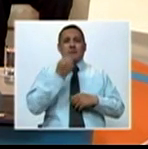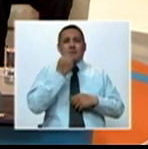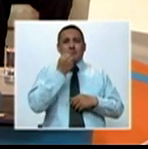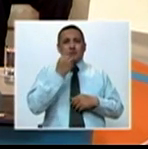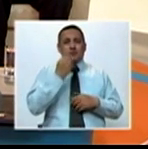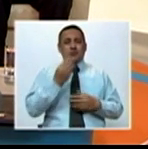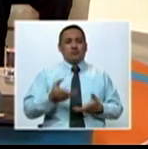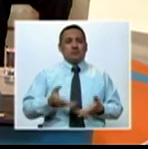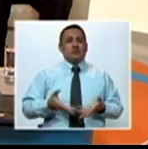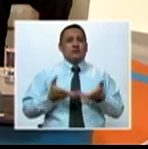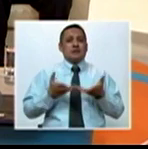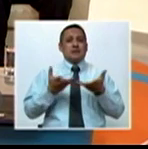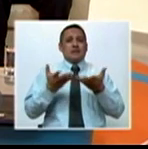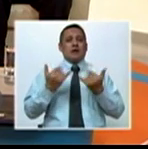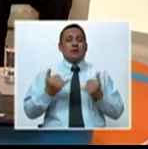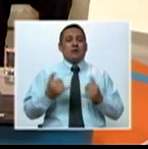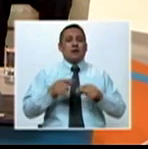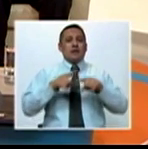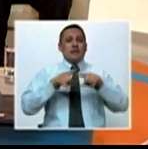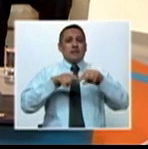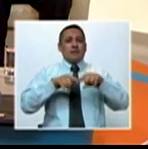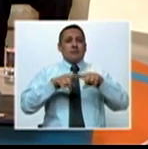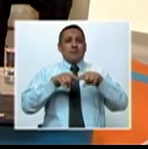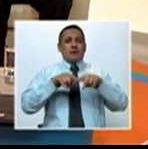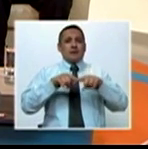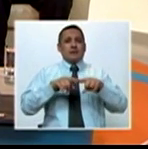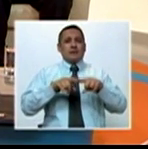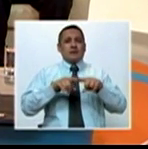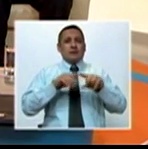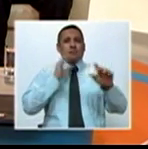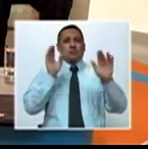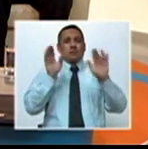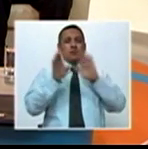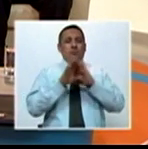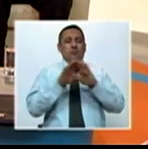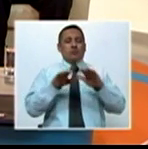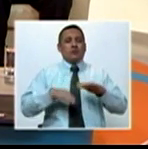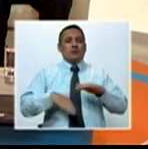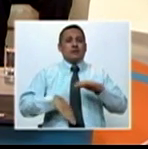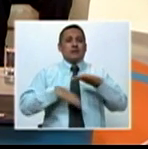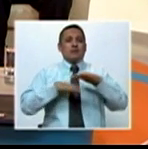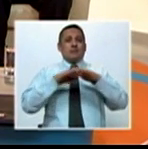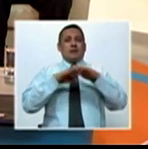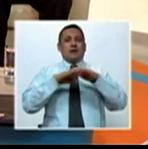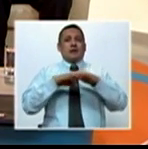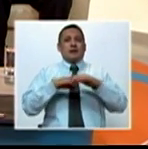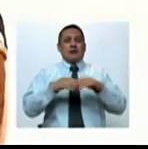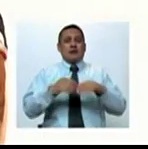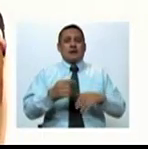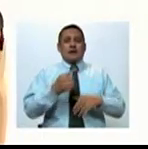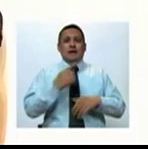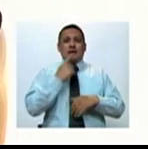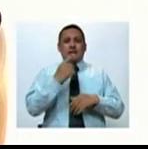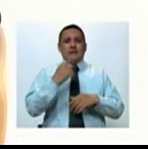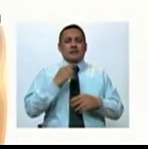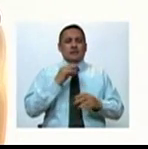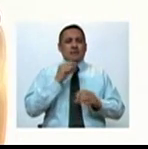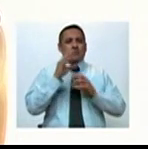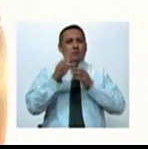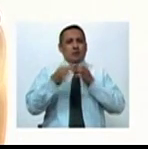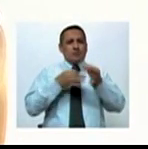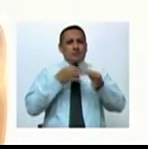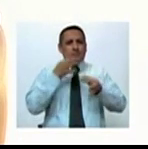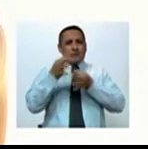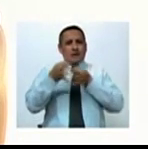de las circunstancias, pero suele ocurrir que estamos hablando ya no solamente